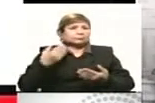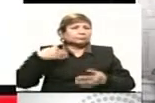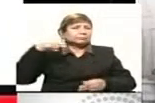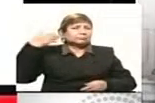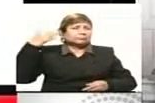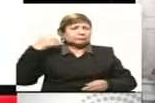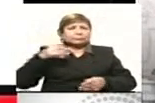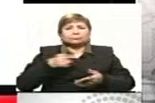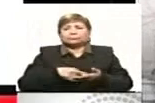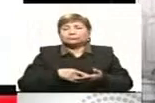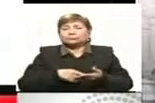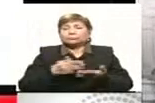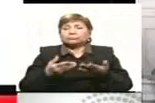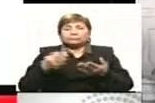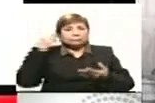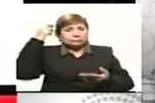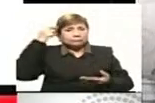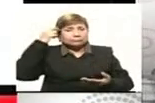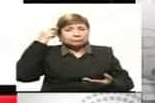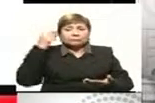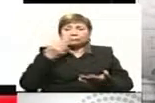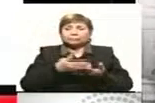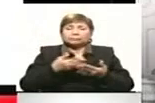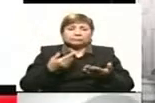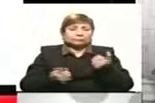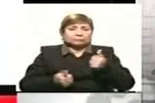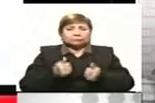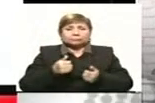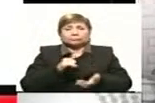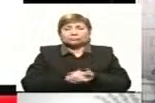década de una política en la cual hemos